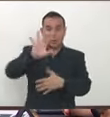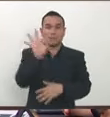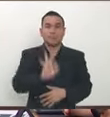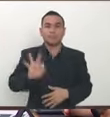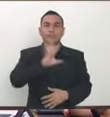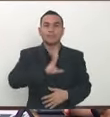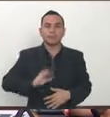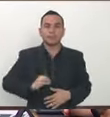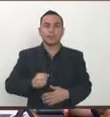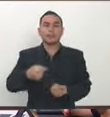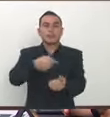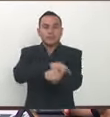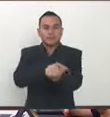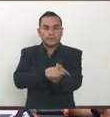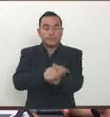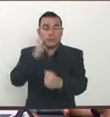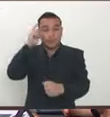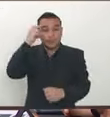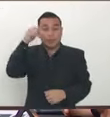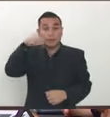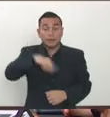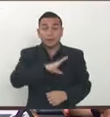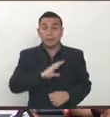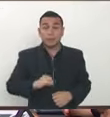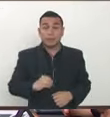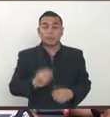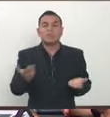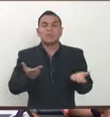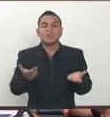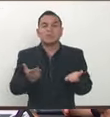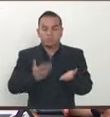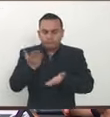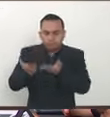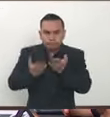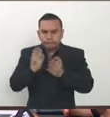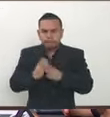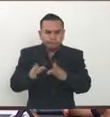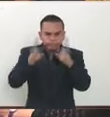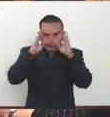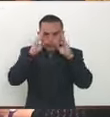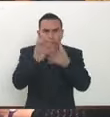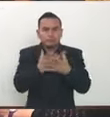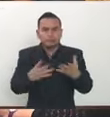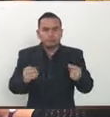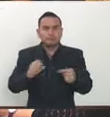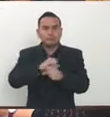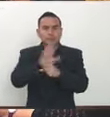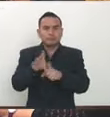tienen esa capacidad instalada únicamente para tratar el COVID-19 como la tendrá El Salvador.